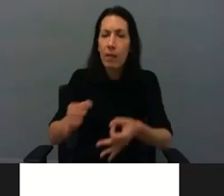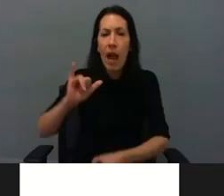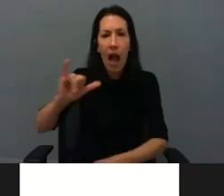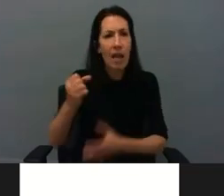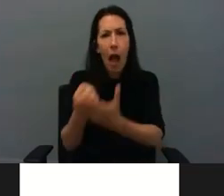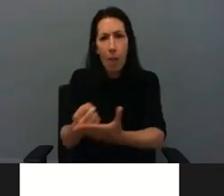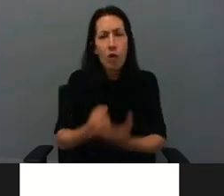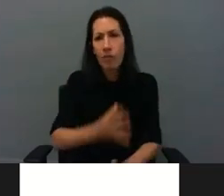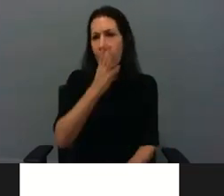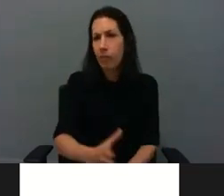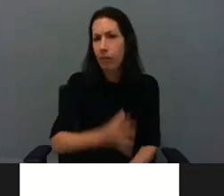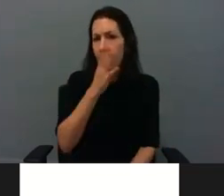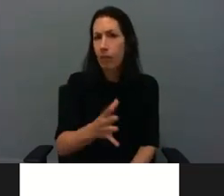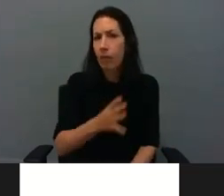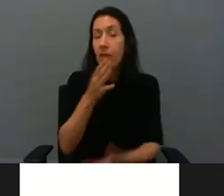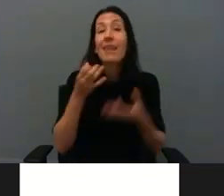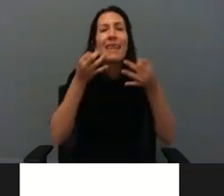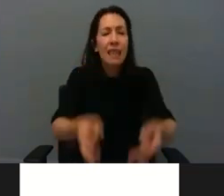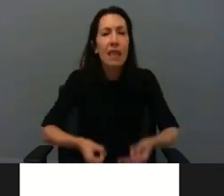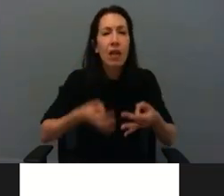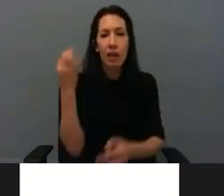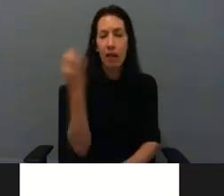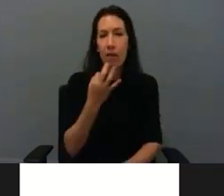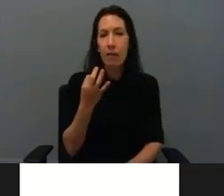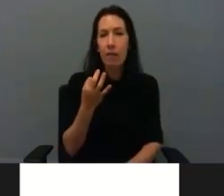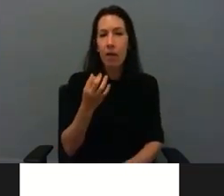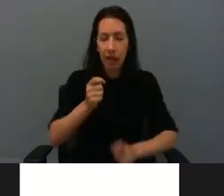increíble, siempre una mejora